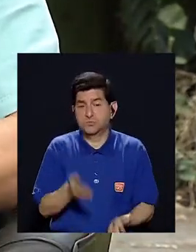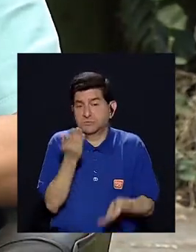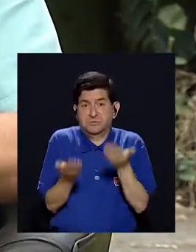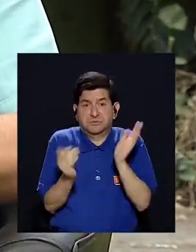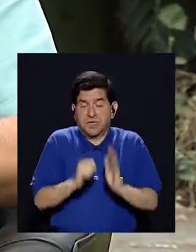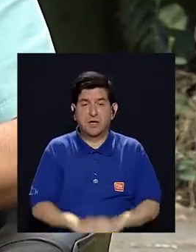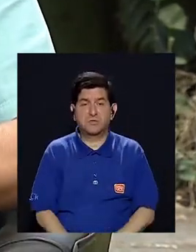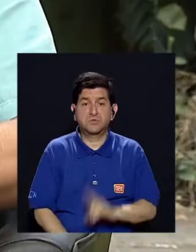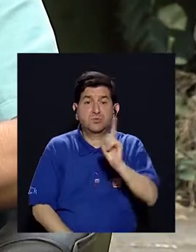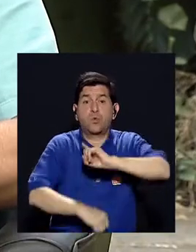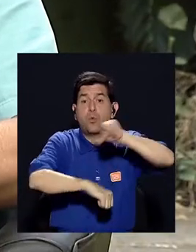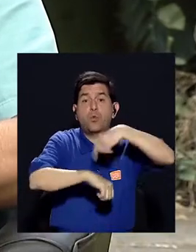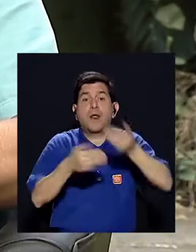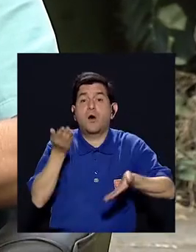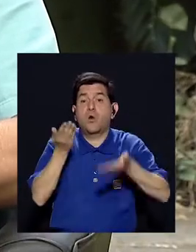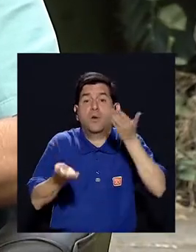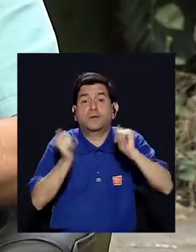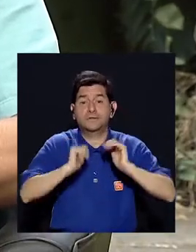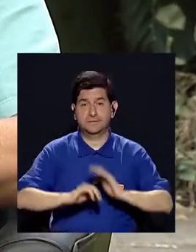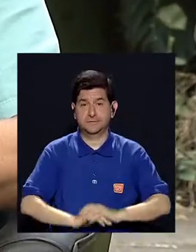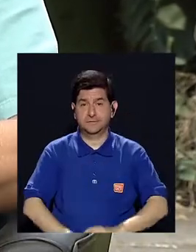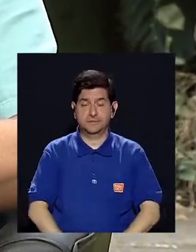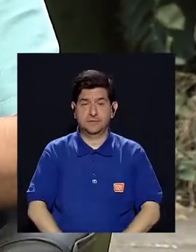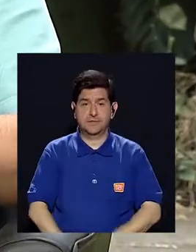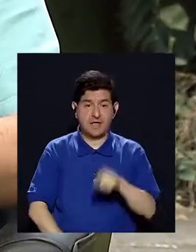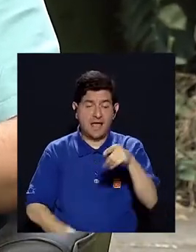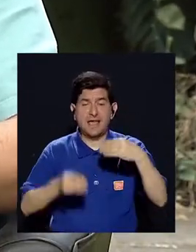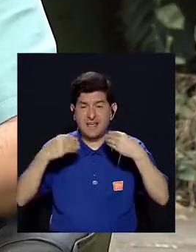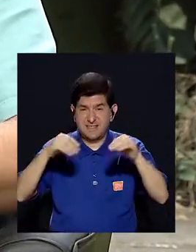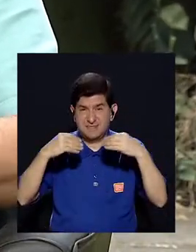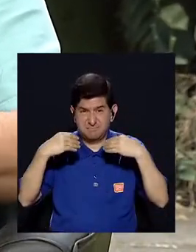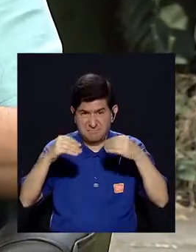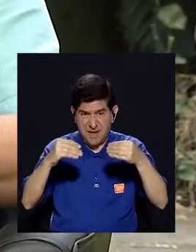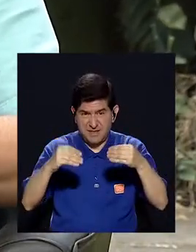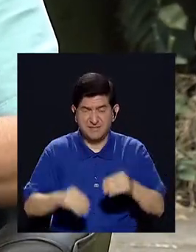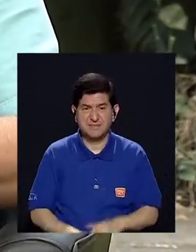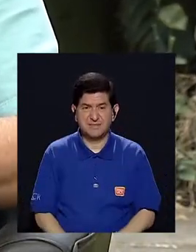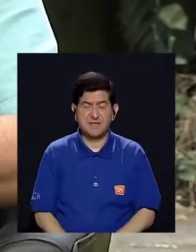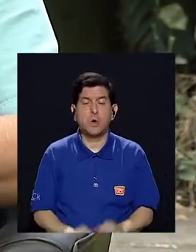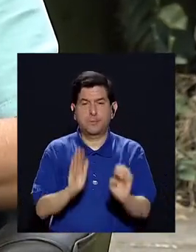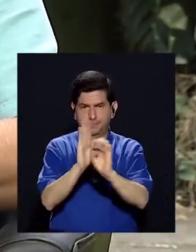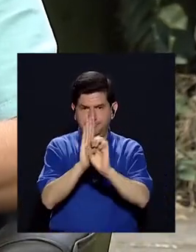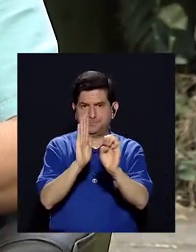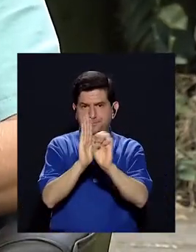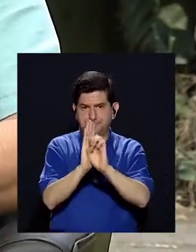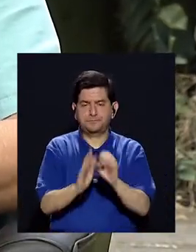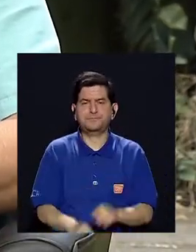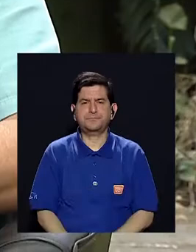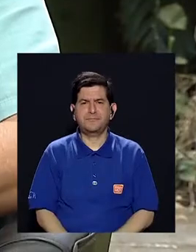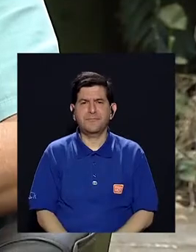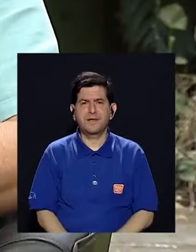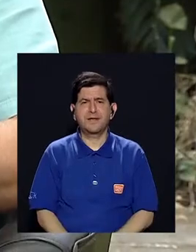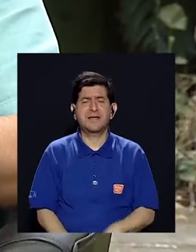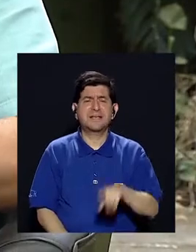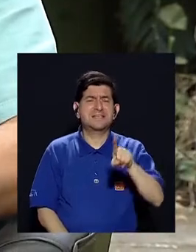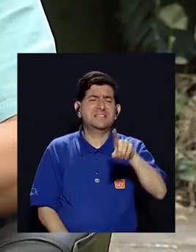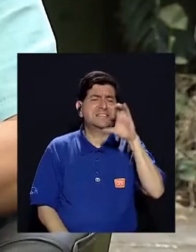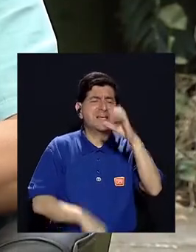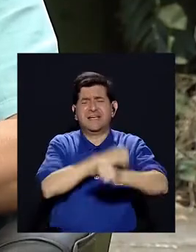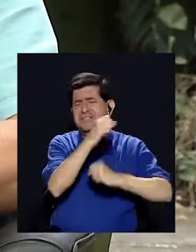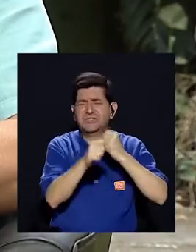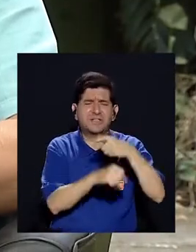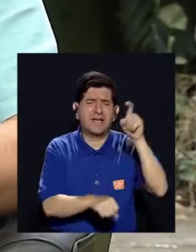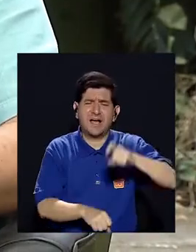vez, una hora a lo mucho. Entonces, esos plásticos de que están esas pajillas, por ejemplo, van a durar